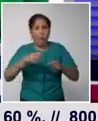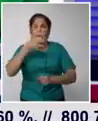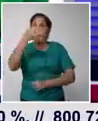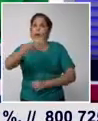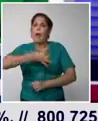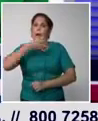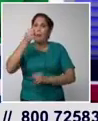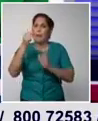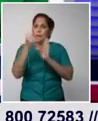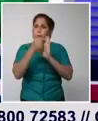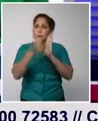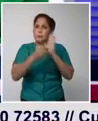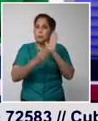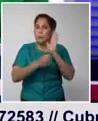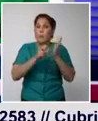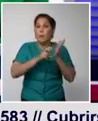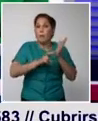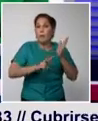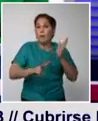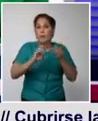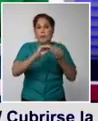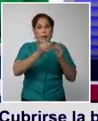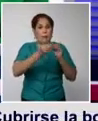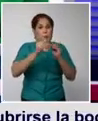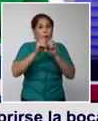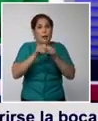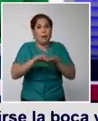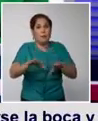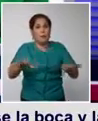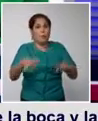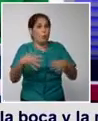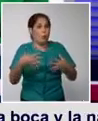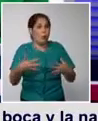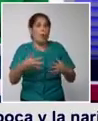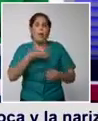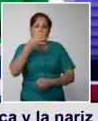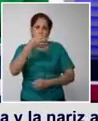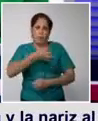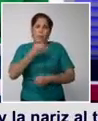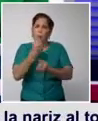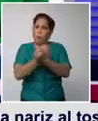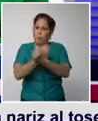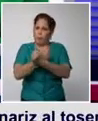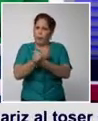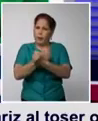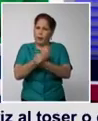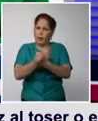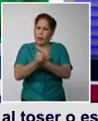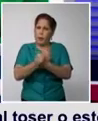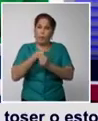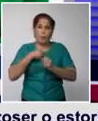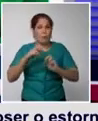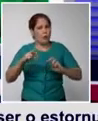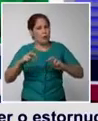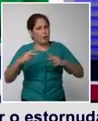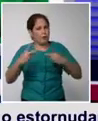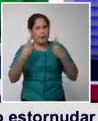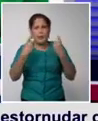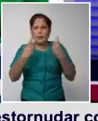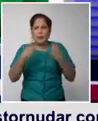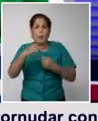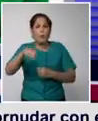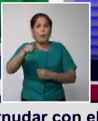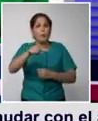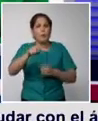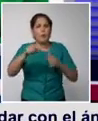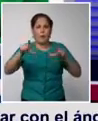las provincias con una mayor transmisión, pero de todas formas, el riesgo muy elevado, y solo reiterar la necesidad de